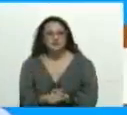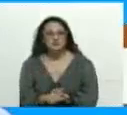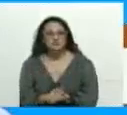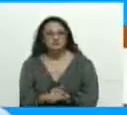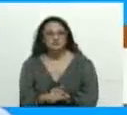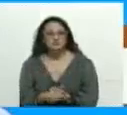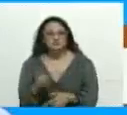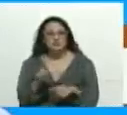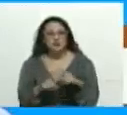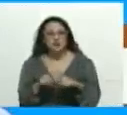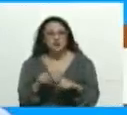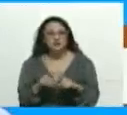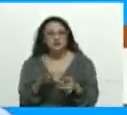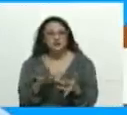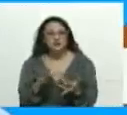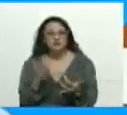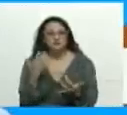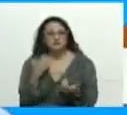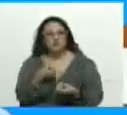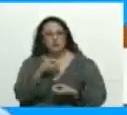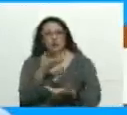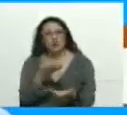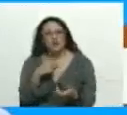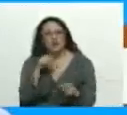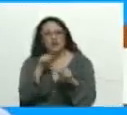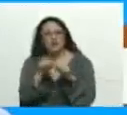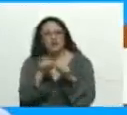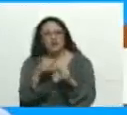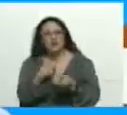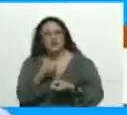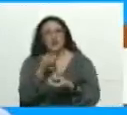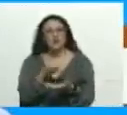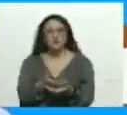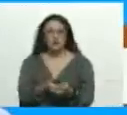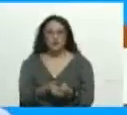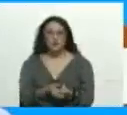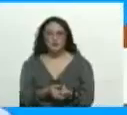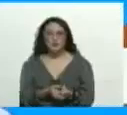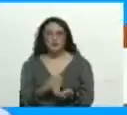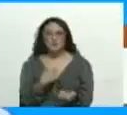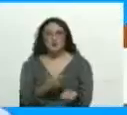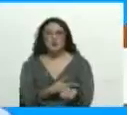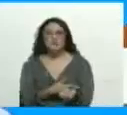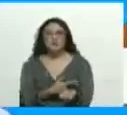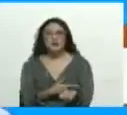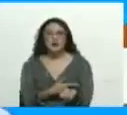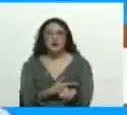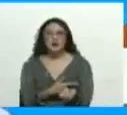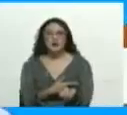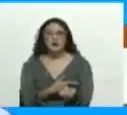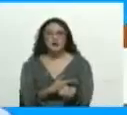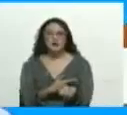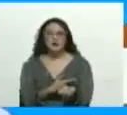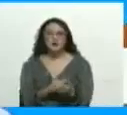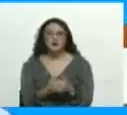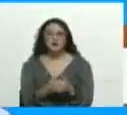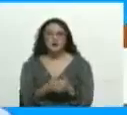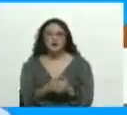audacia pues se lo voy a contar yo de chismoso pero se lo voy a contar porque mi hermano querido Ernesto Villegas